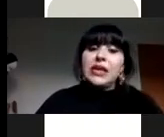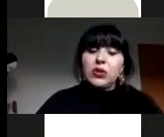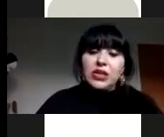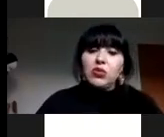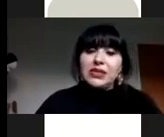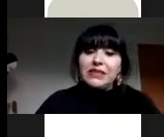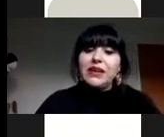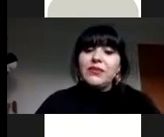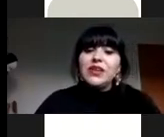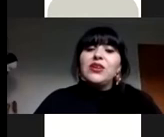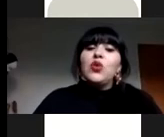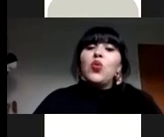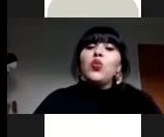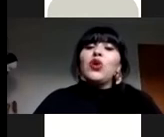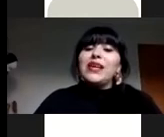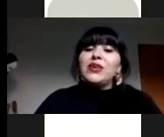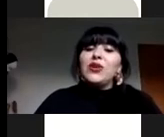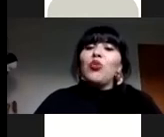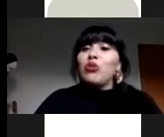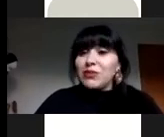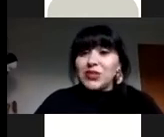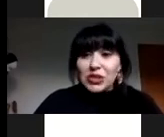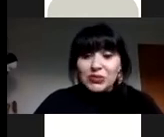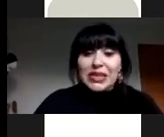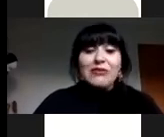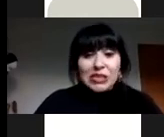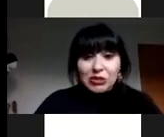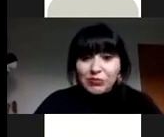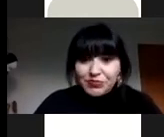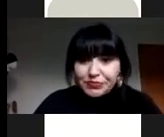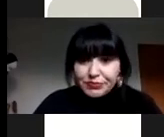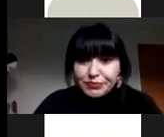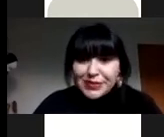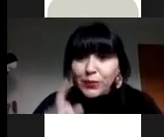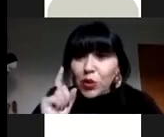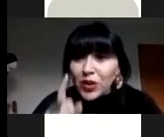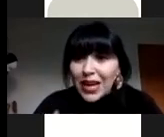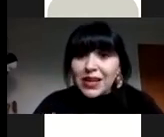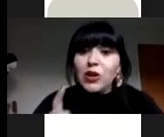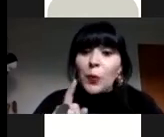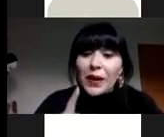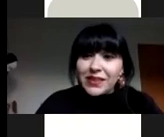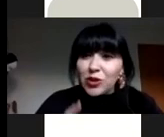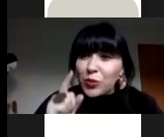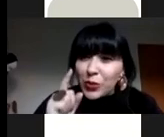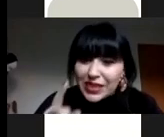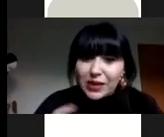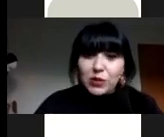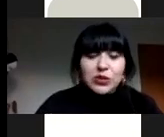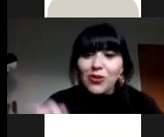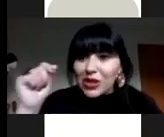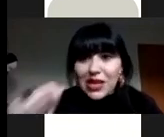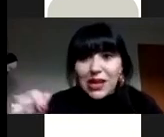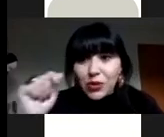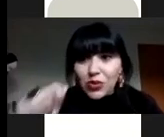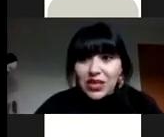reconstrucción de la comunidad educativa. Un colegio, una misión. Mira qué bonito. Involucrar a los padres, comprometerlos.